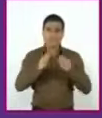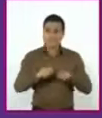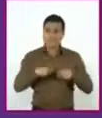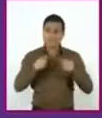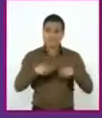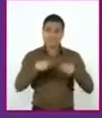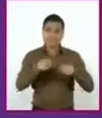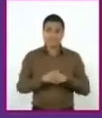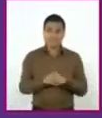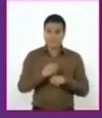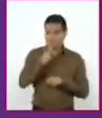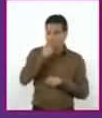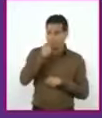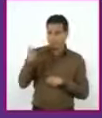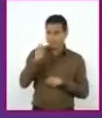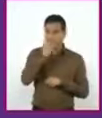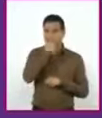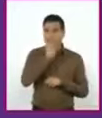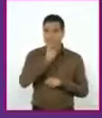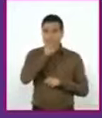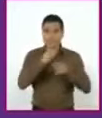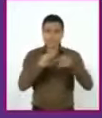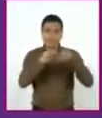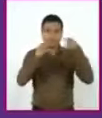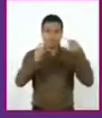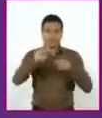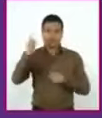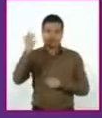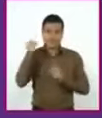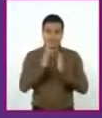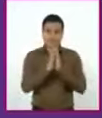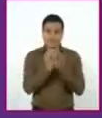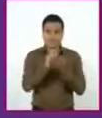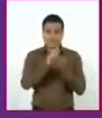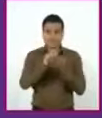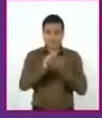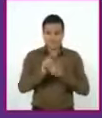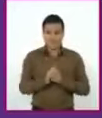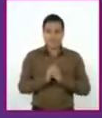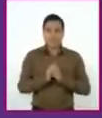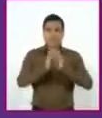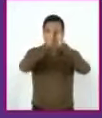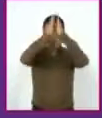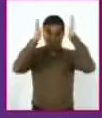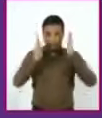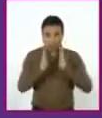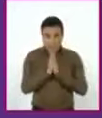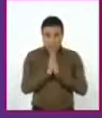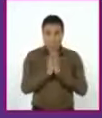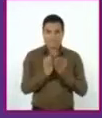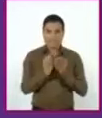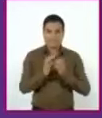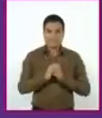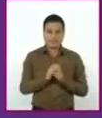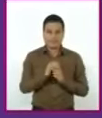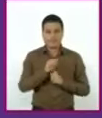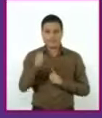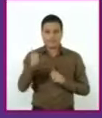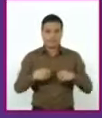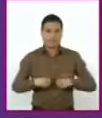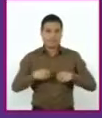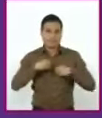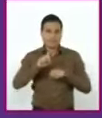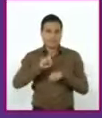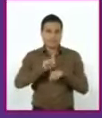libros del Deseo y Monjas, Cortesanos y Plebeyos, La vida cotidiana en la época de Sor Juana. Esa